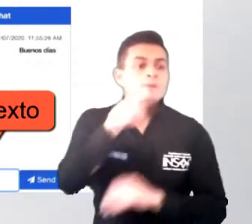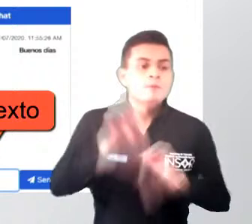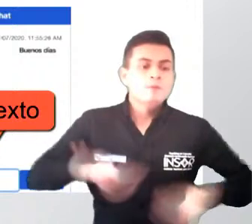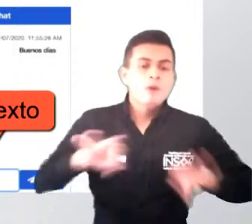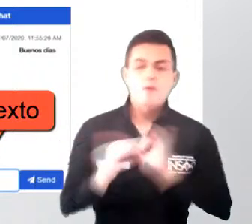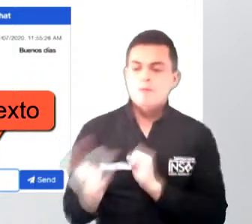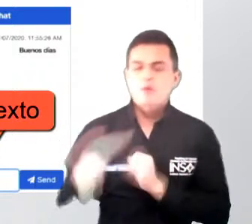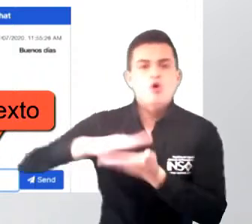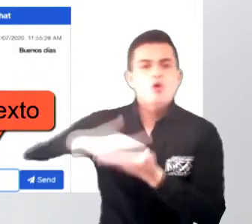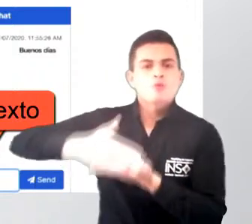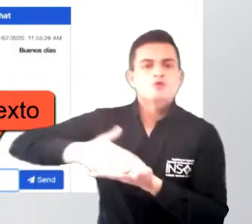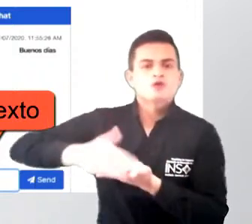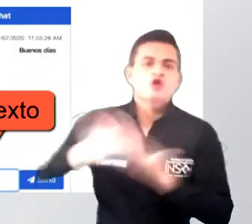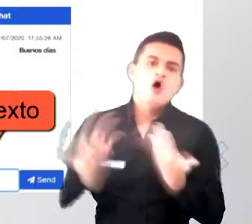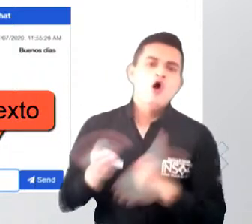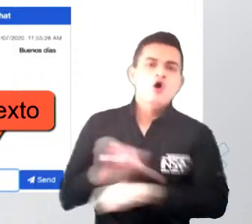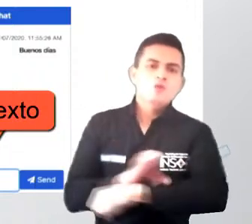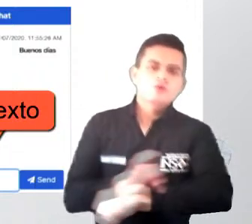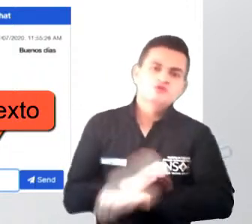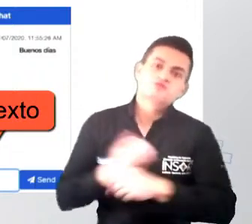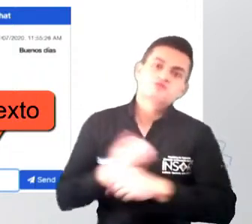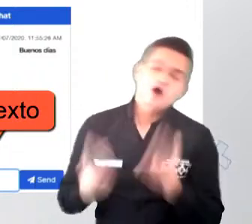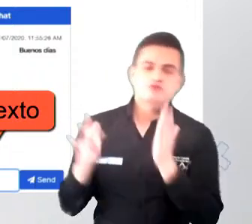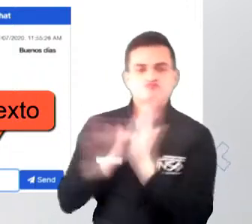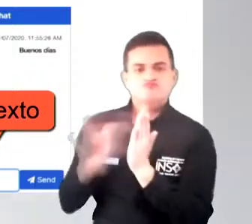su computador, su tableta o su